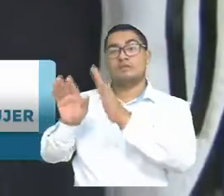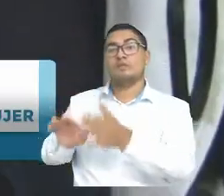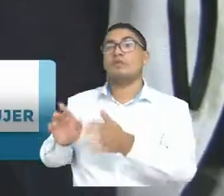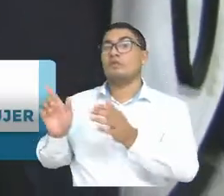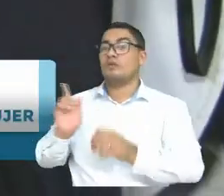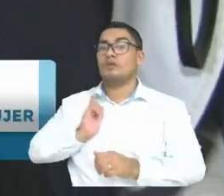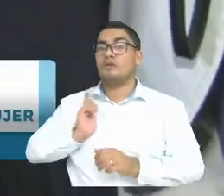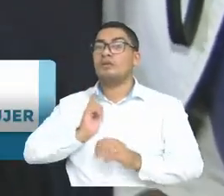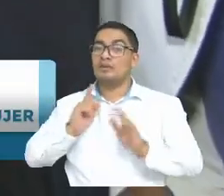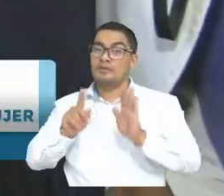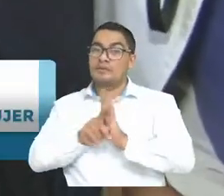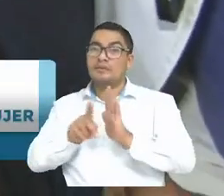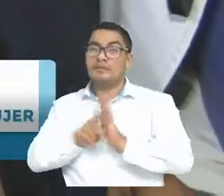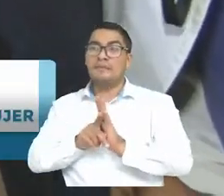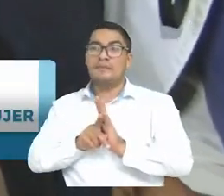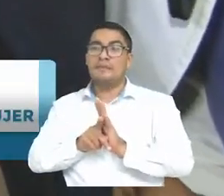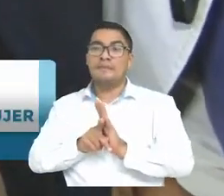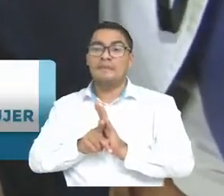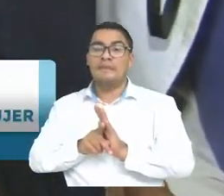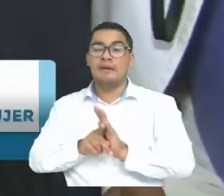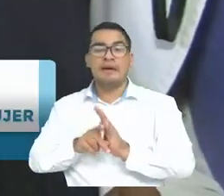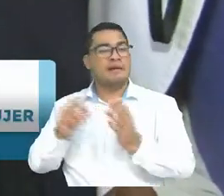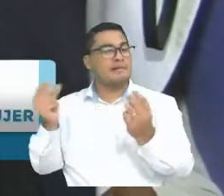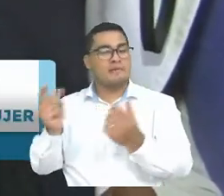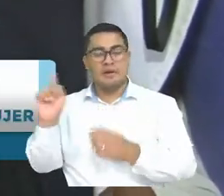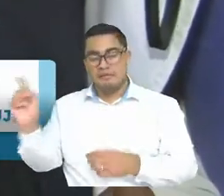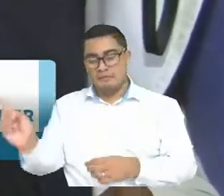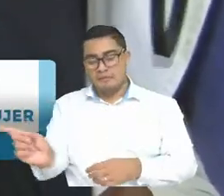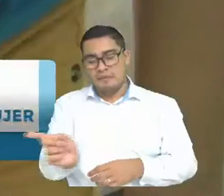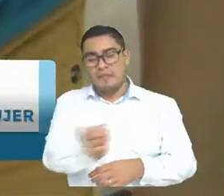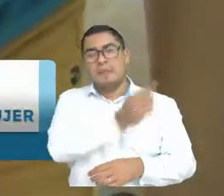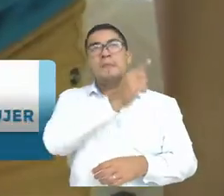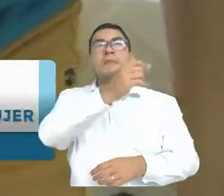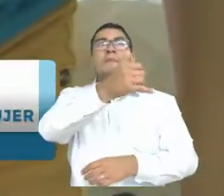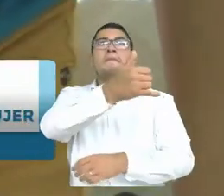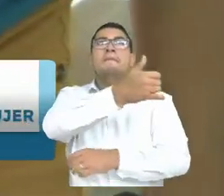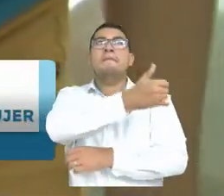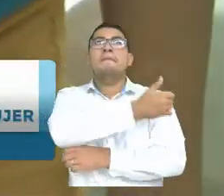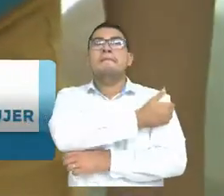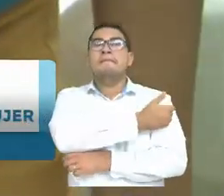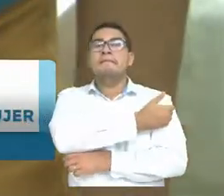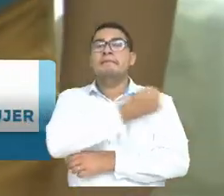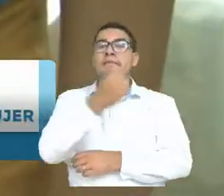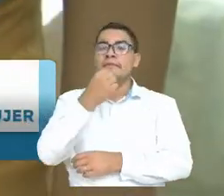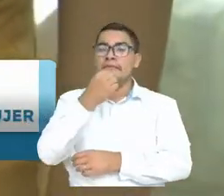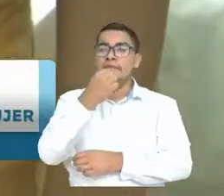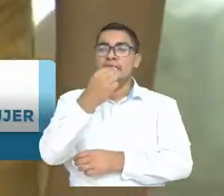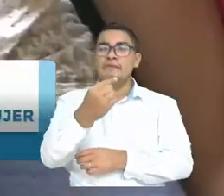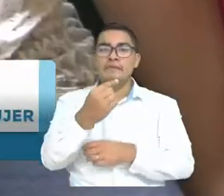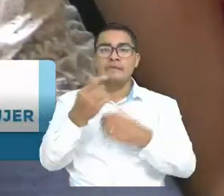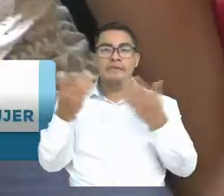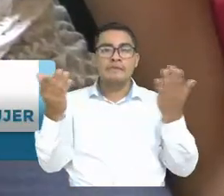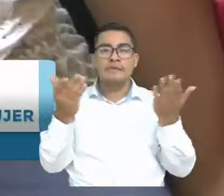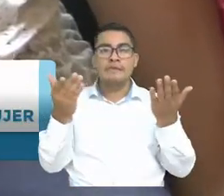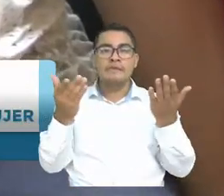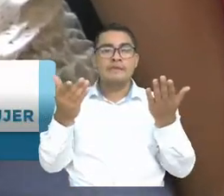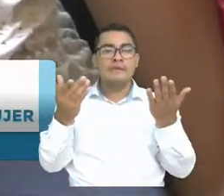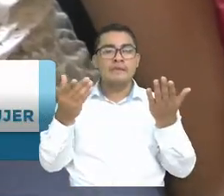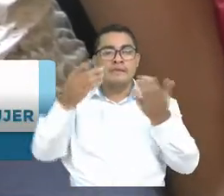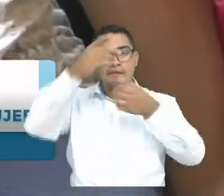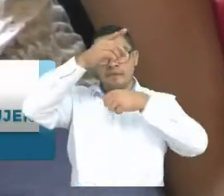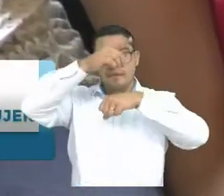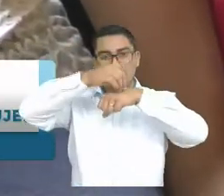riesgo, uh-huh. Entonces se hace el traslado hacia el hospital. Oh, en yeah. Este caso, el ginecólogo